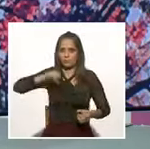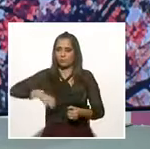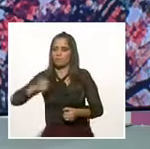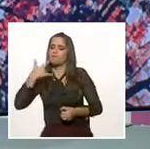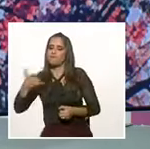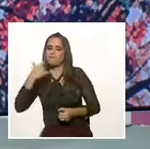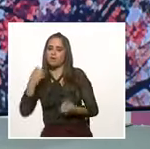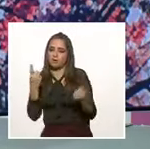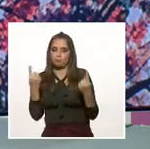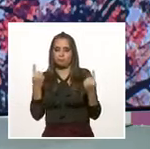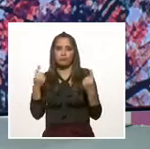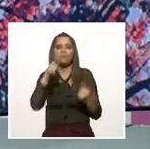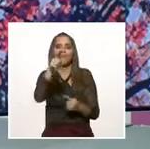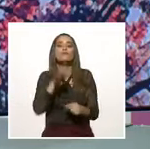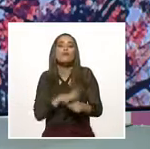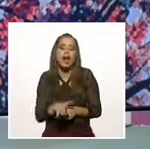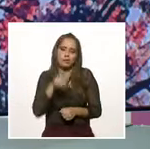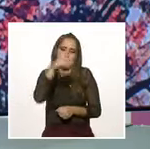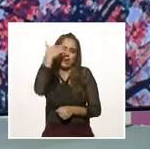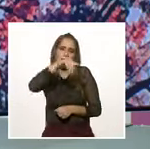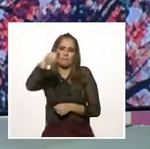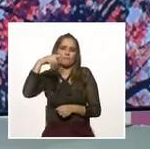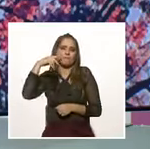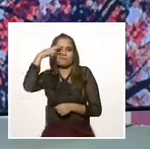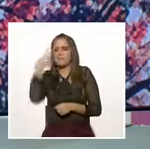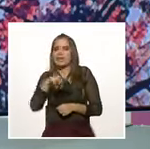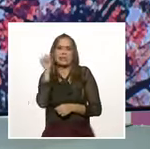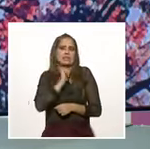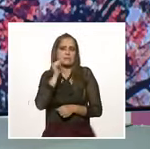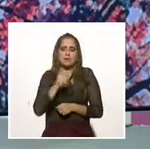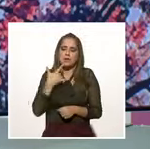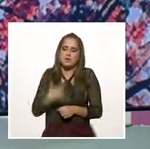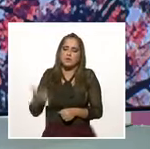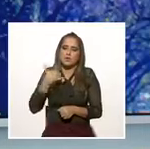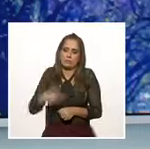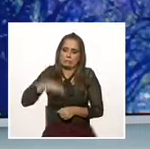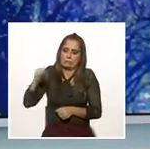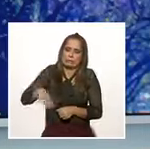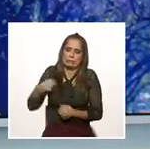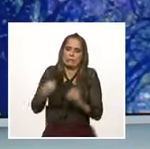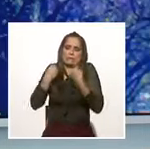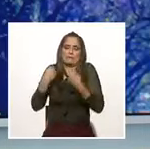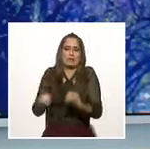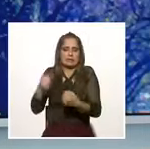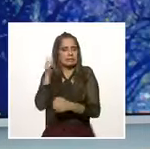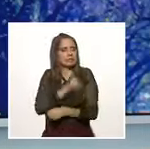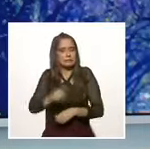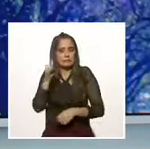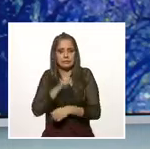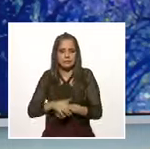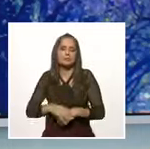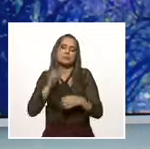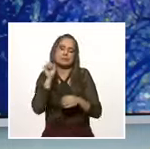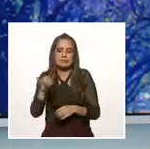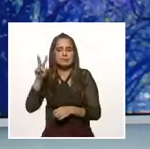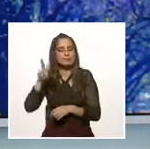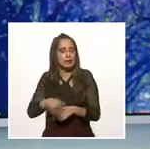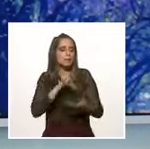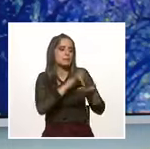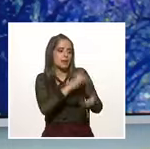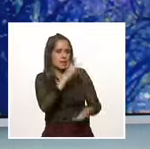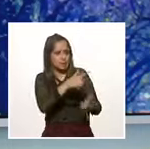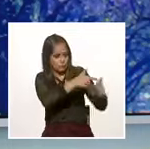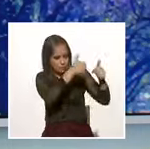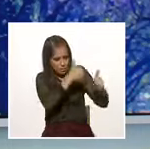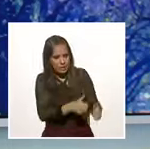hemos encontrado la opción de sobreponernos a cualquier adversidad. Así salir es. Fortalecidos. Exacto. Salir fortalecidos. Muchas gracias. Quédate con